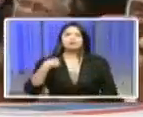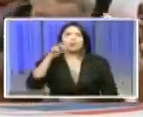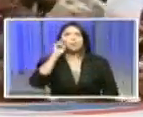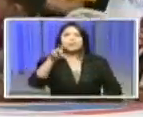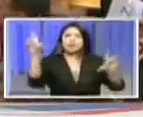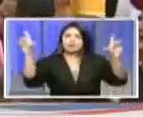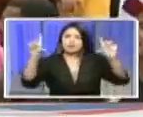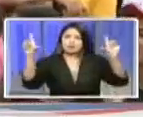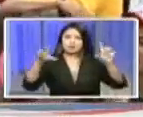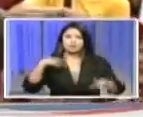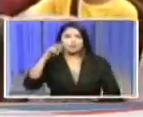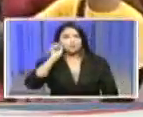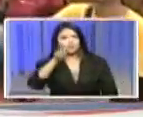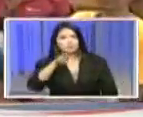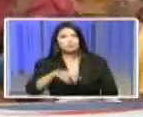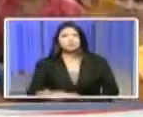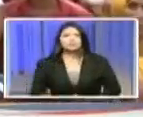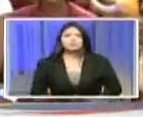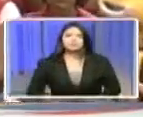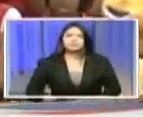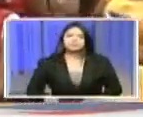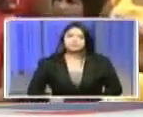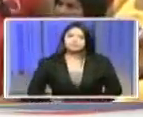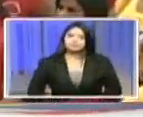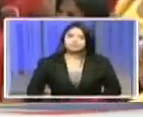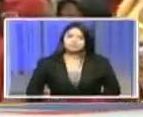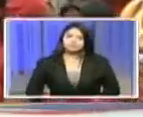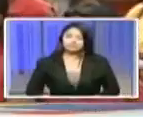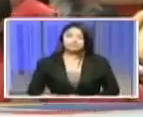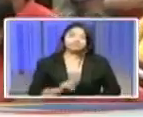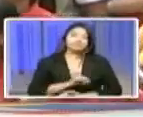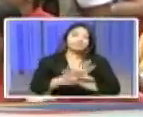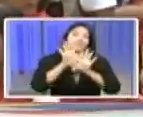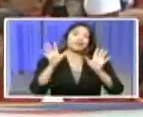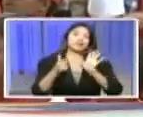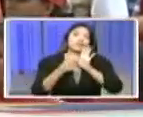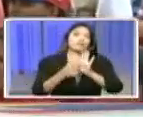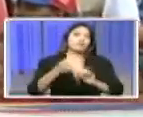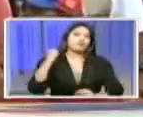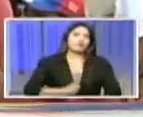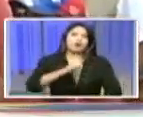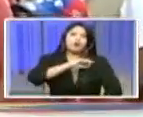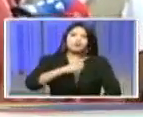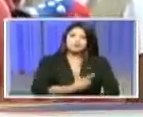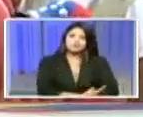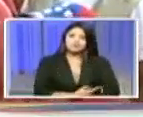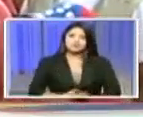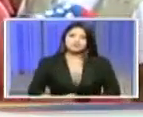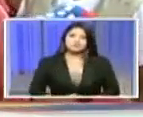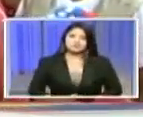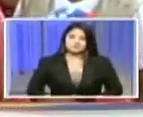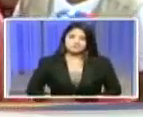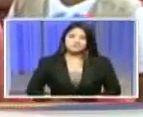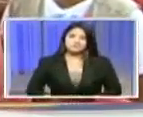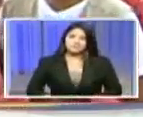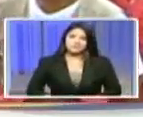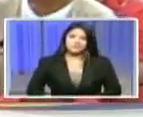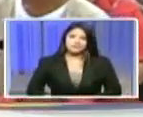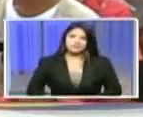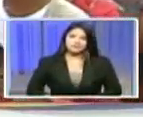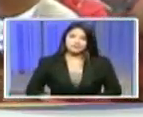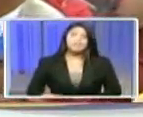pantallas la gran demostración de fuerza y además